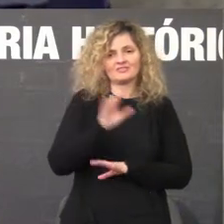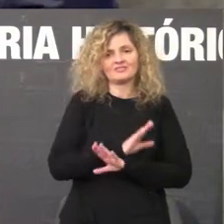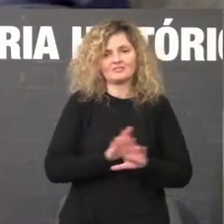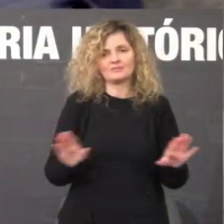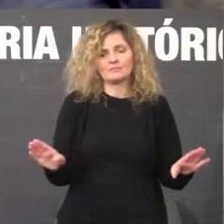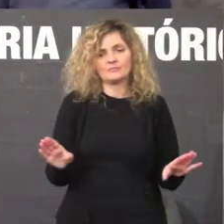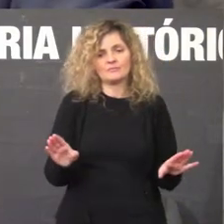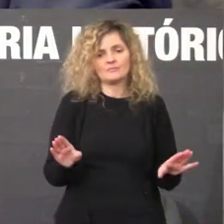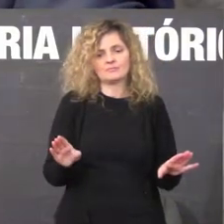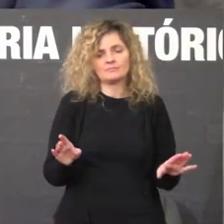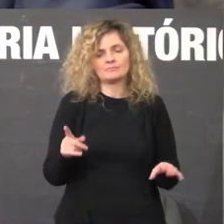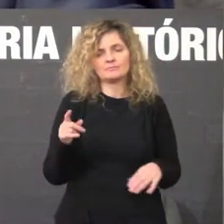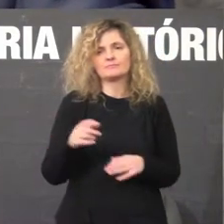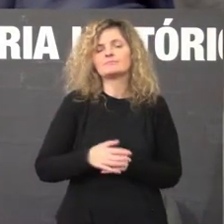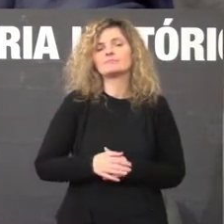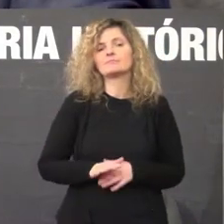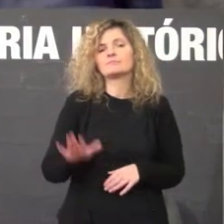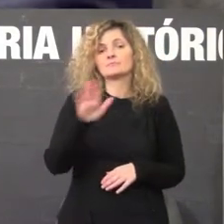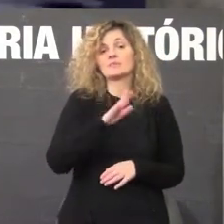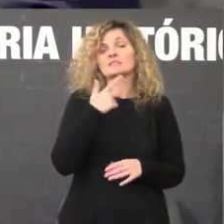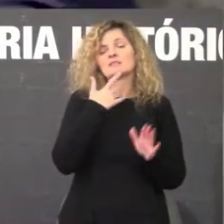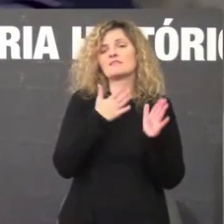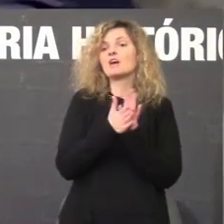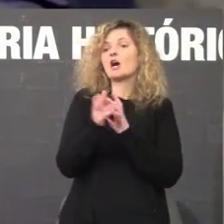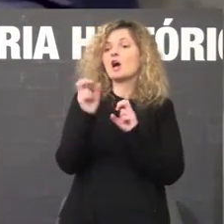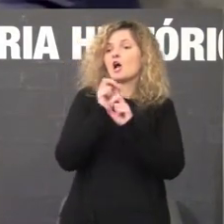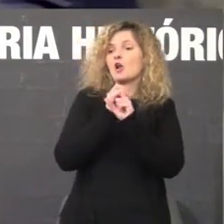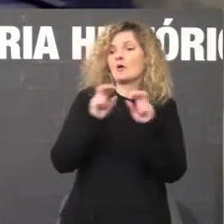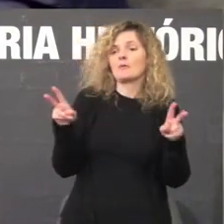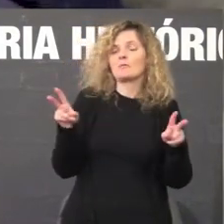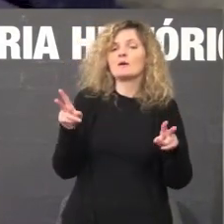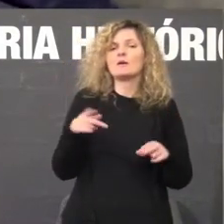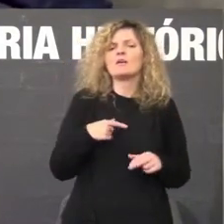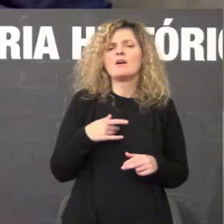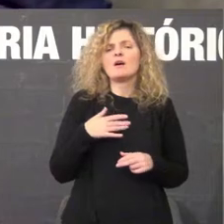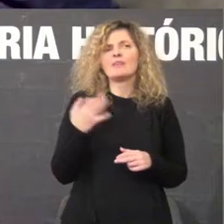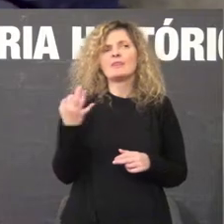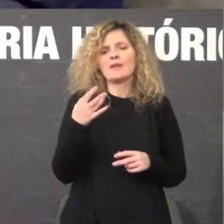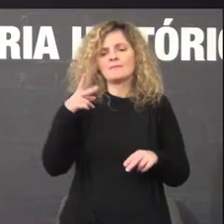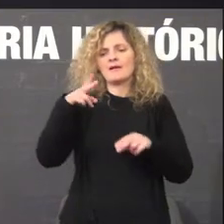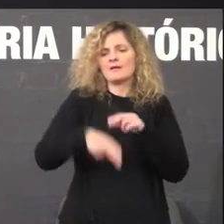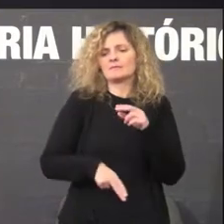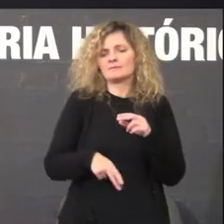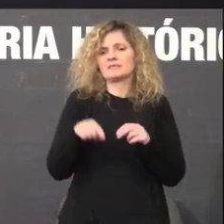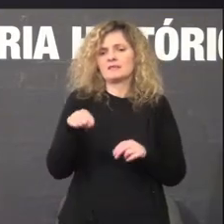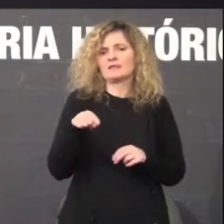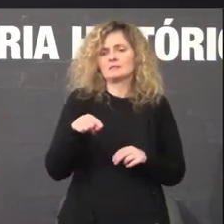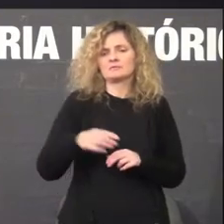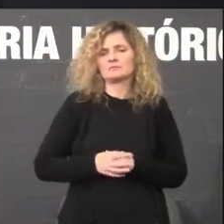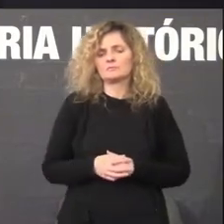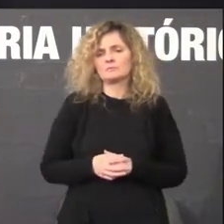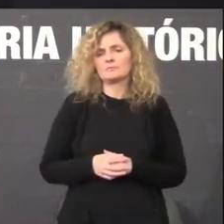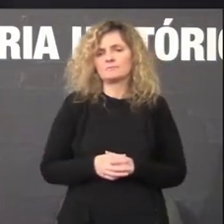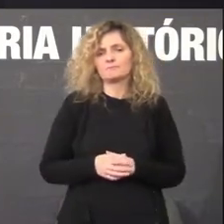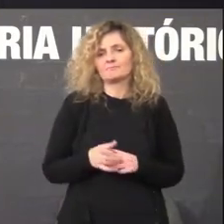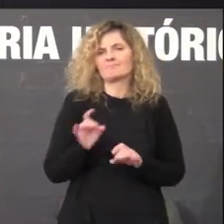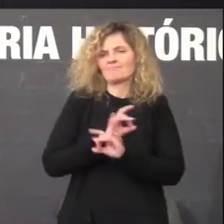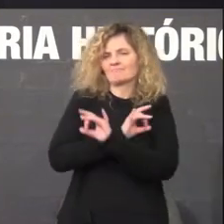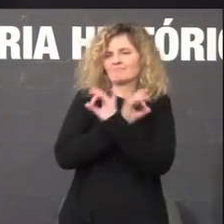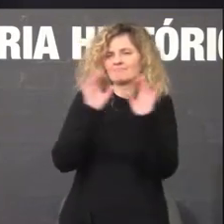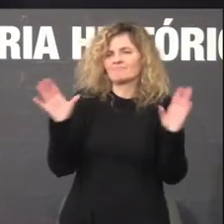que eran lo peor. Y entonces había que evitar como fuera eso.